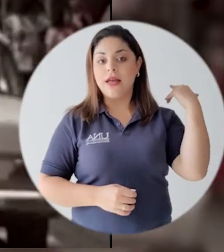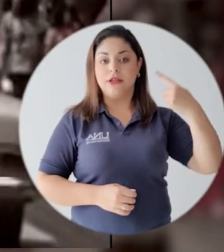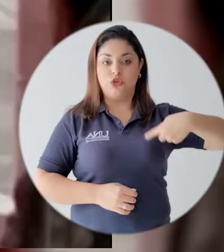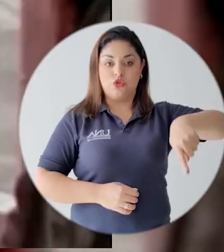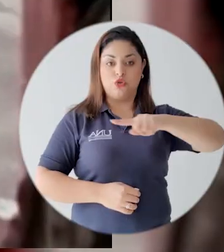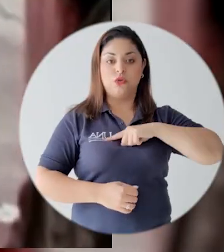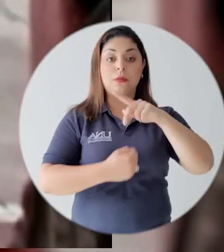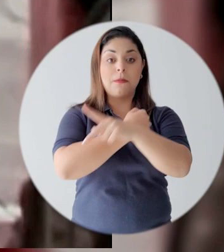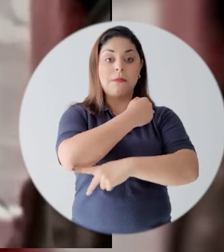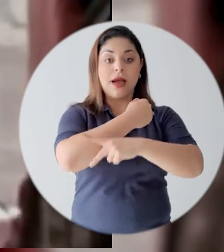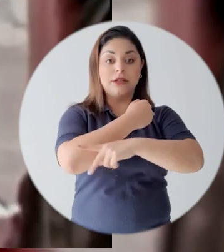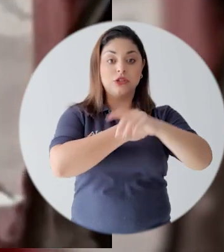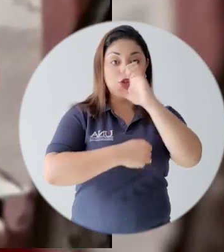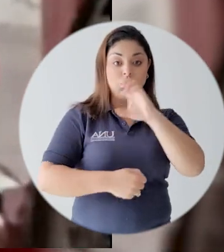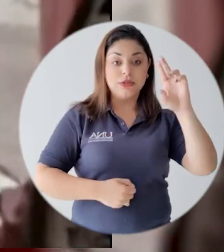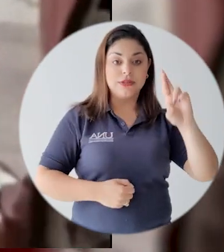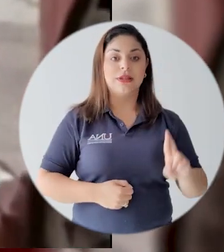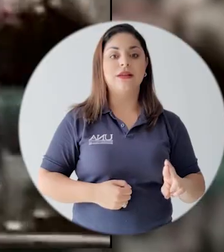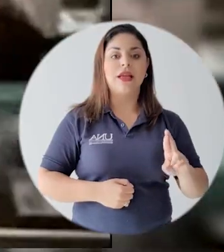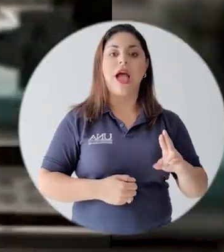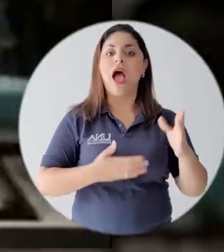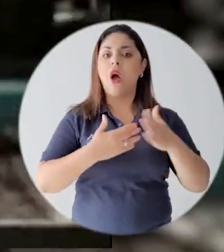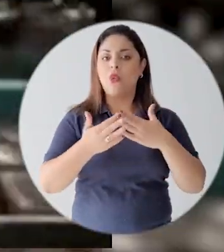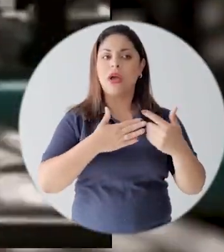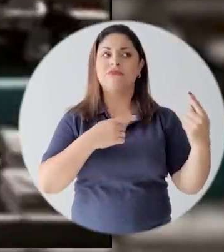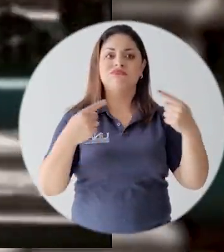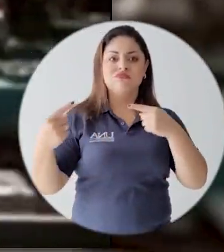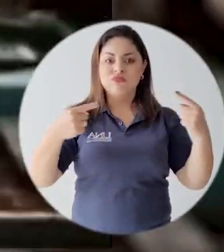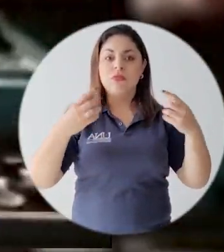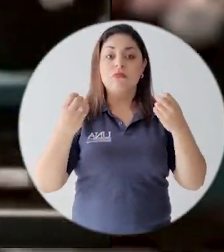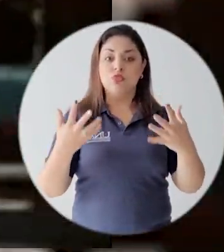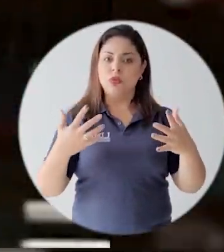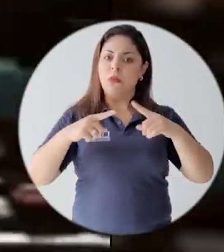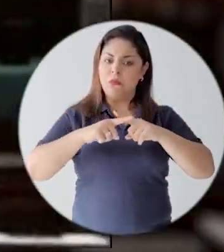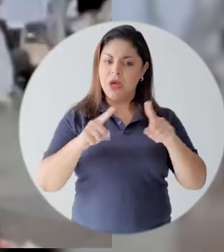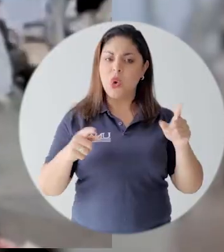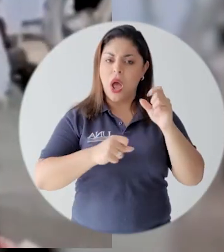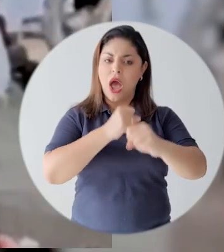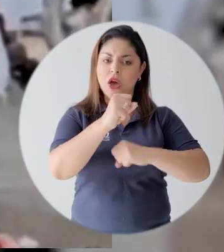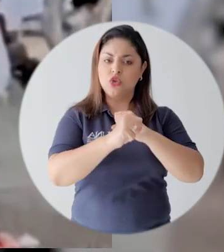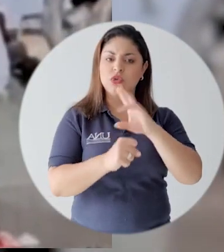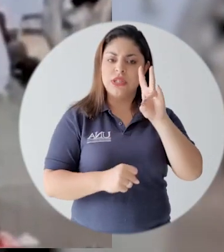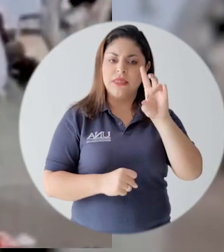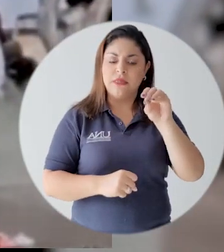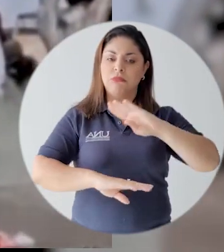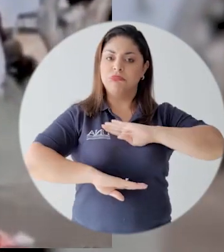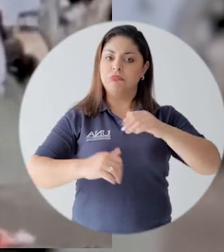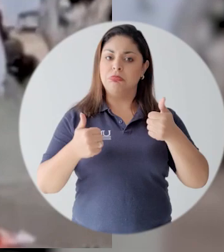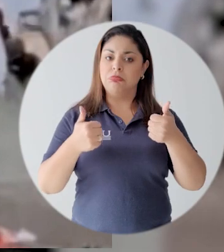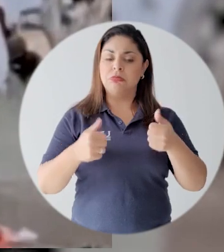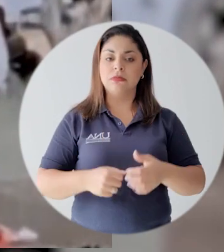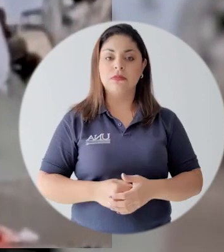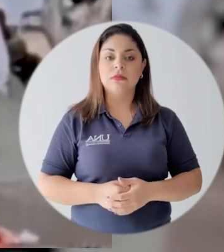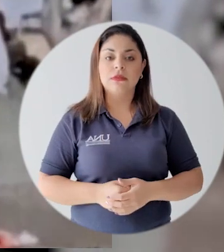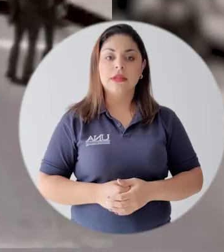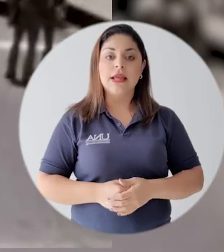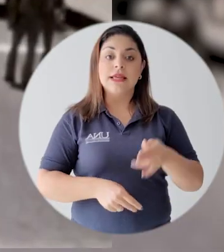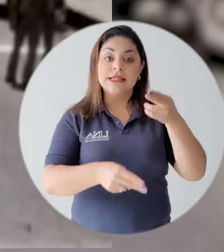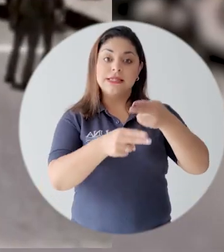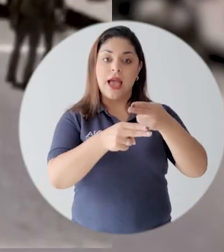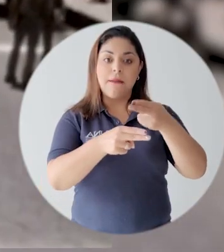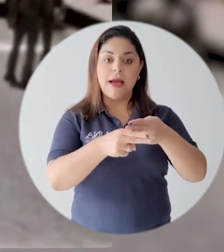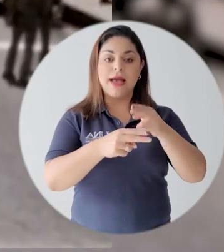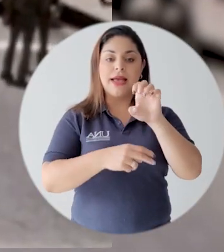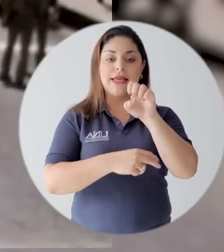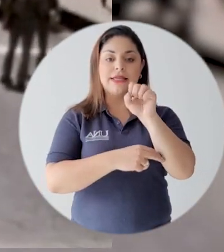Éramos un país que, pese a las contradicciones, vivía una coyuntura favorable en la década de los años 70.